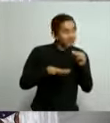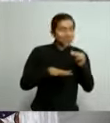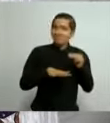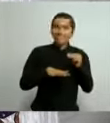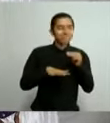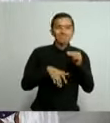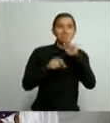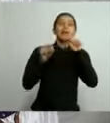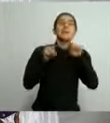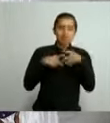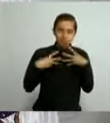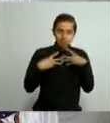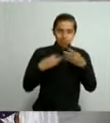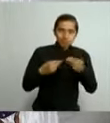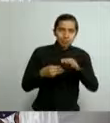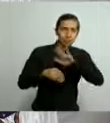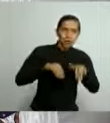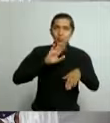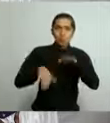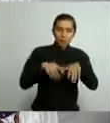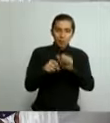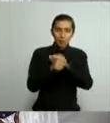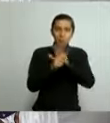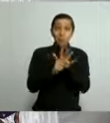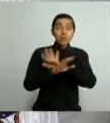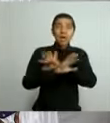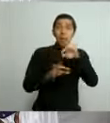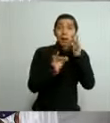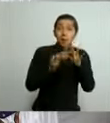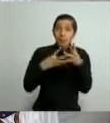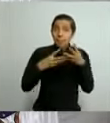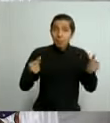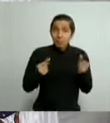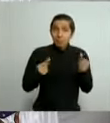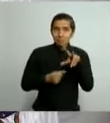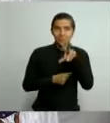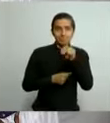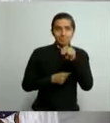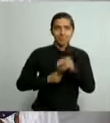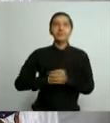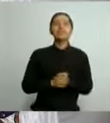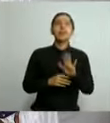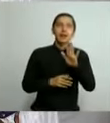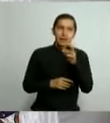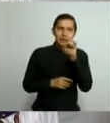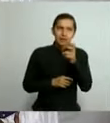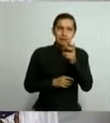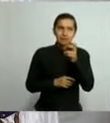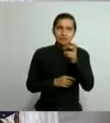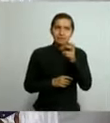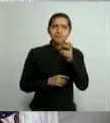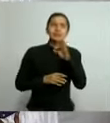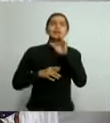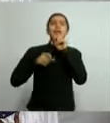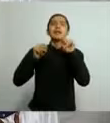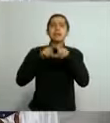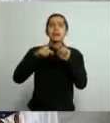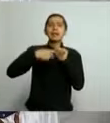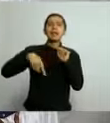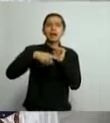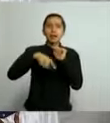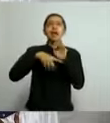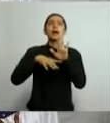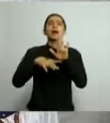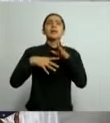y las muertes por COVID-19 hayan desaparecido. Estamos conscientes del riesgo de contagio